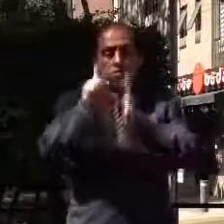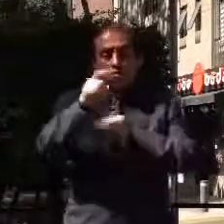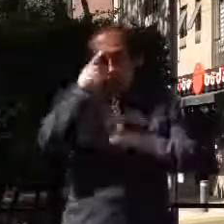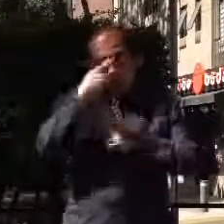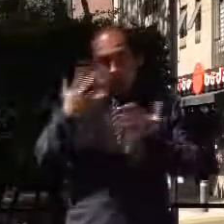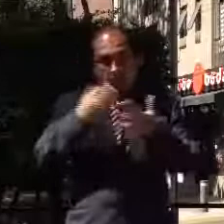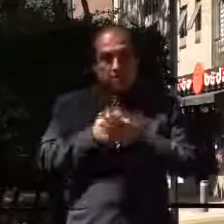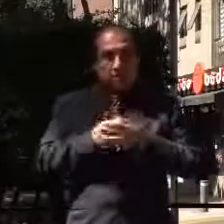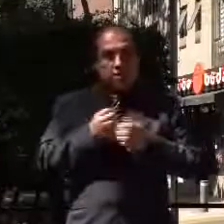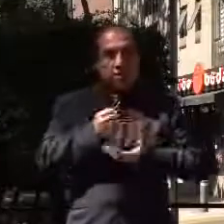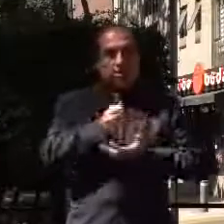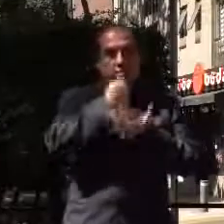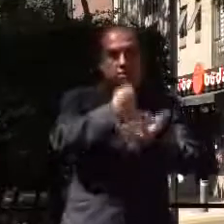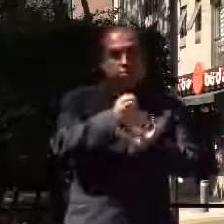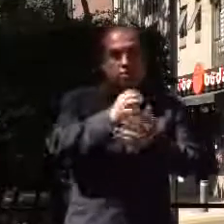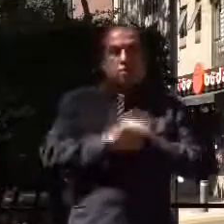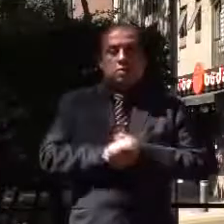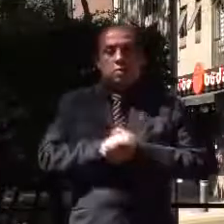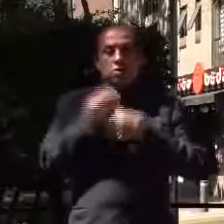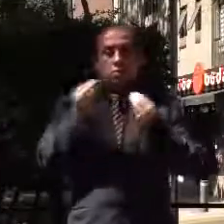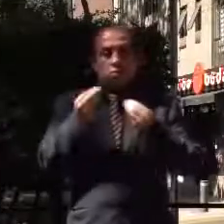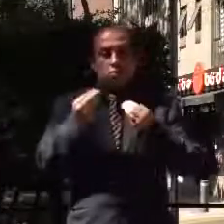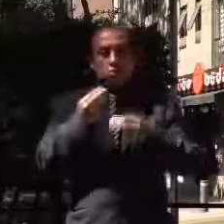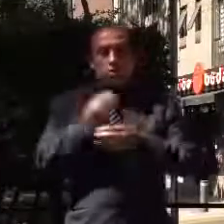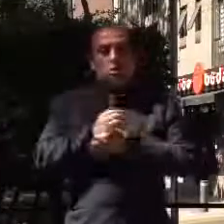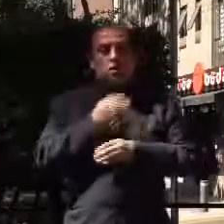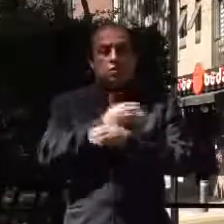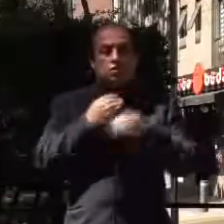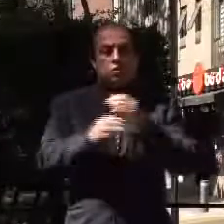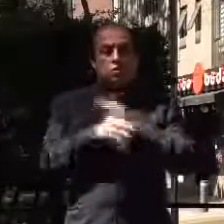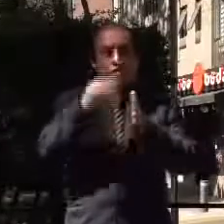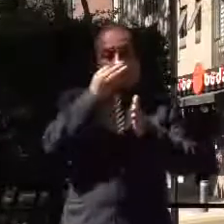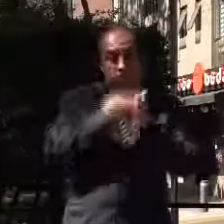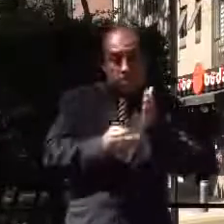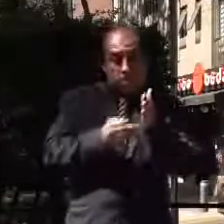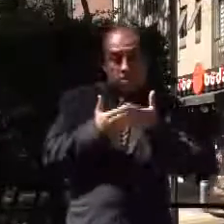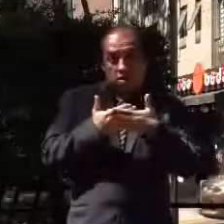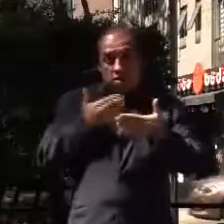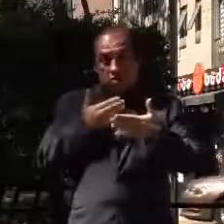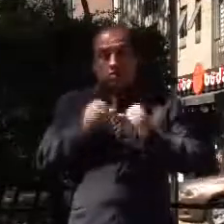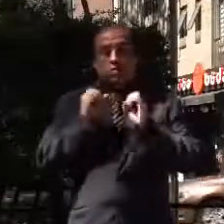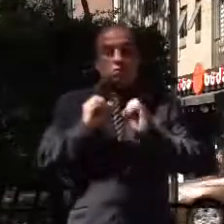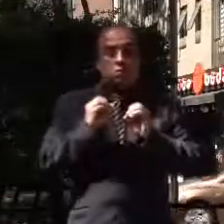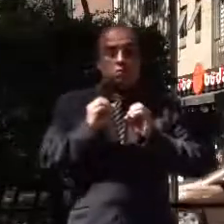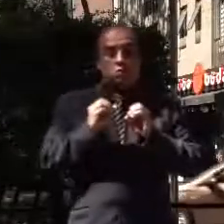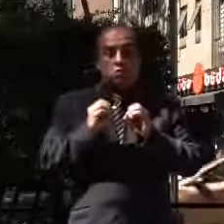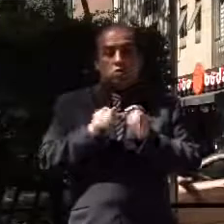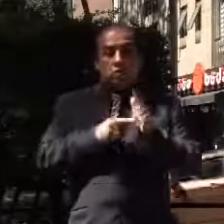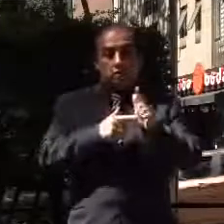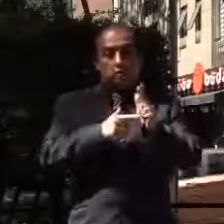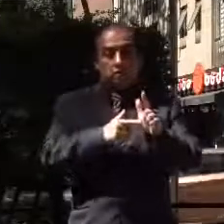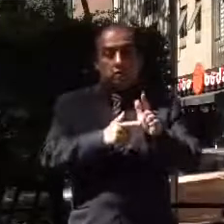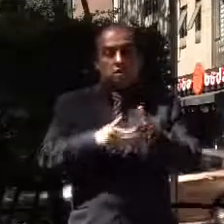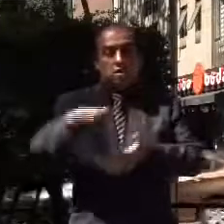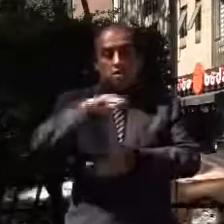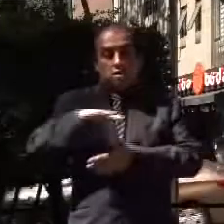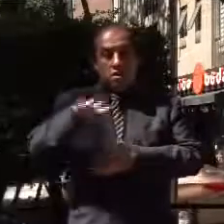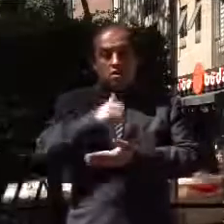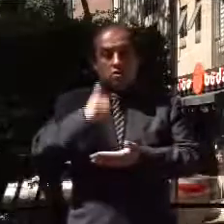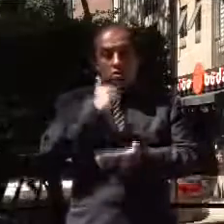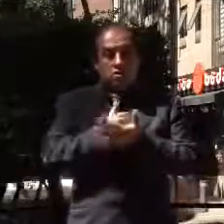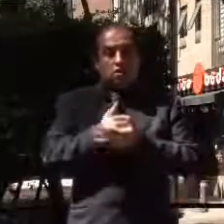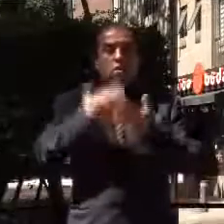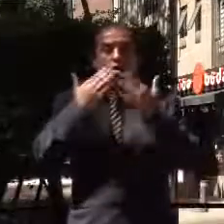sustitución, con muchas de las mitigaciones que se quedaron pendientes o que están en curso en zonas de la ciudad donde no se